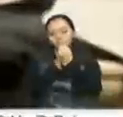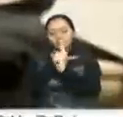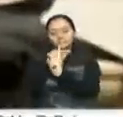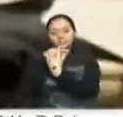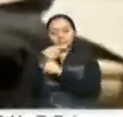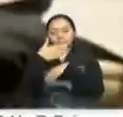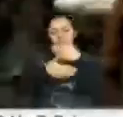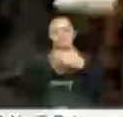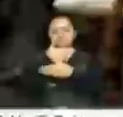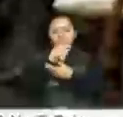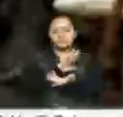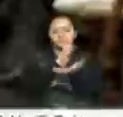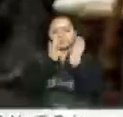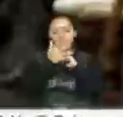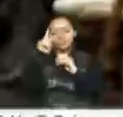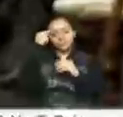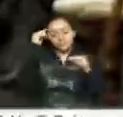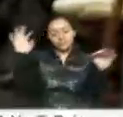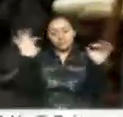sus procesos de paz con el